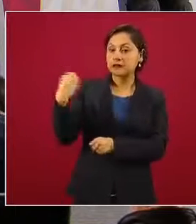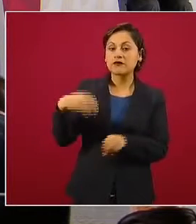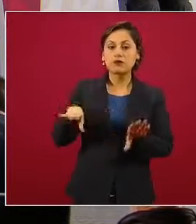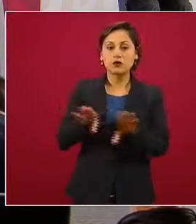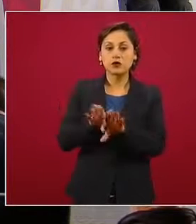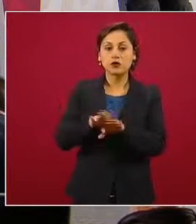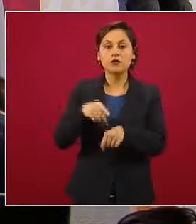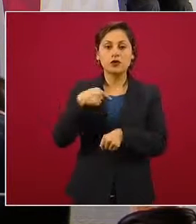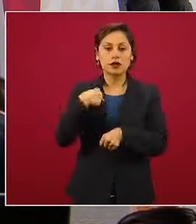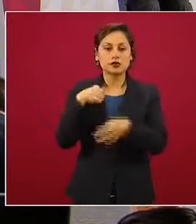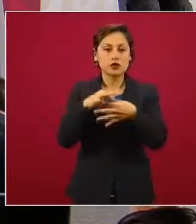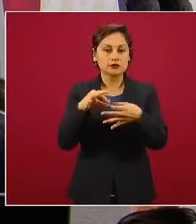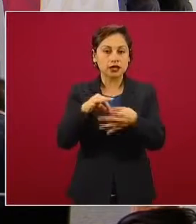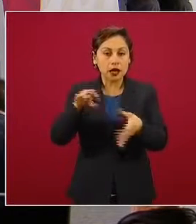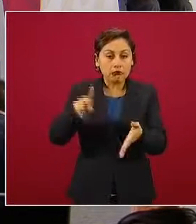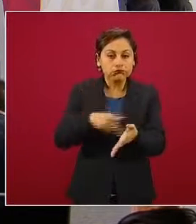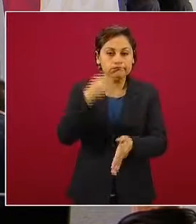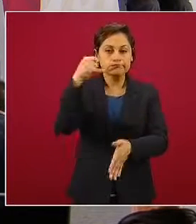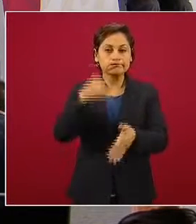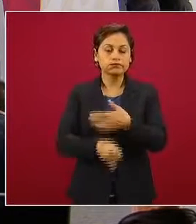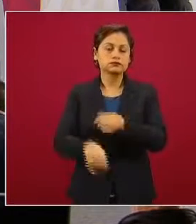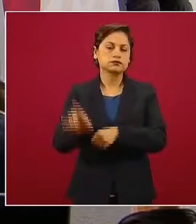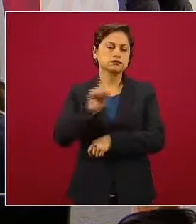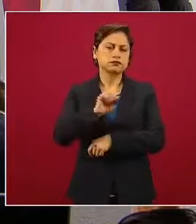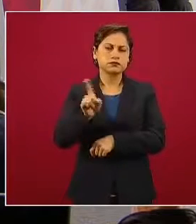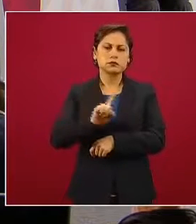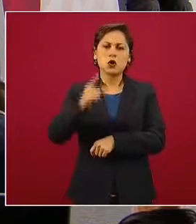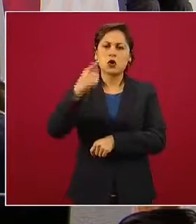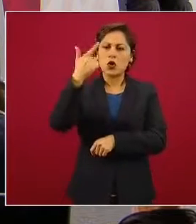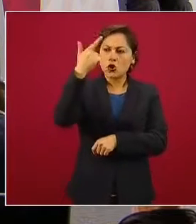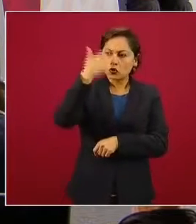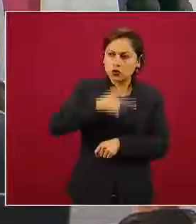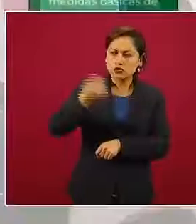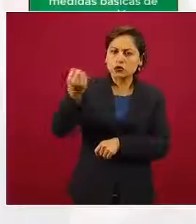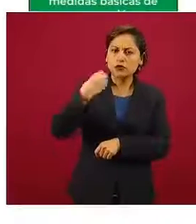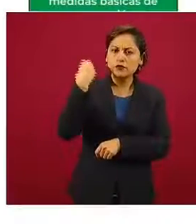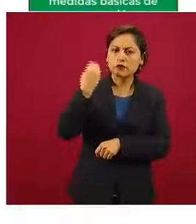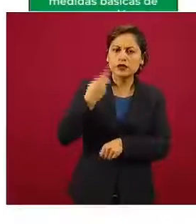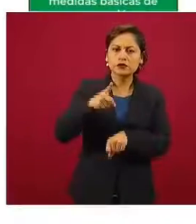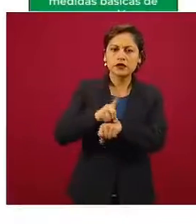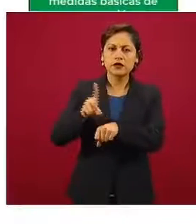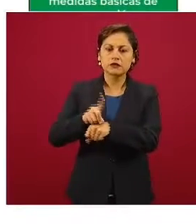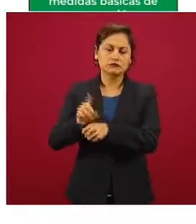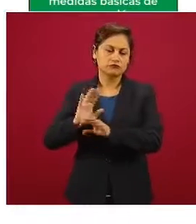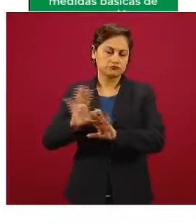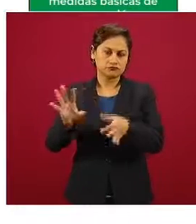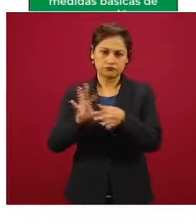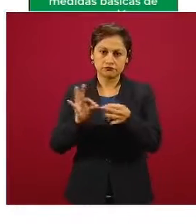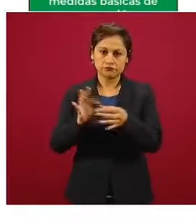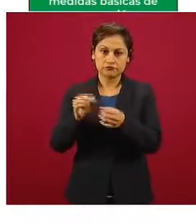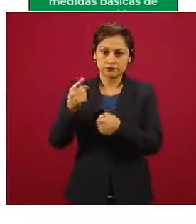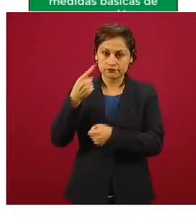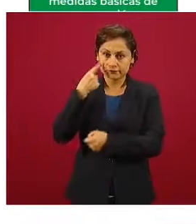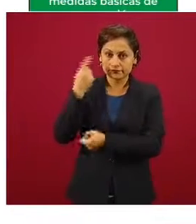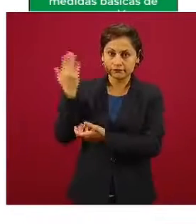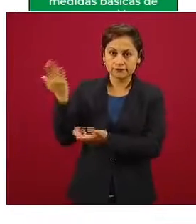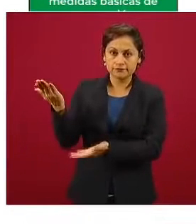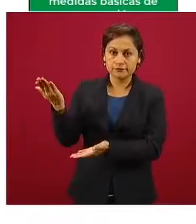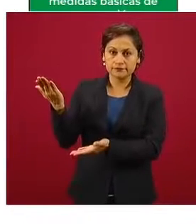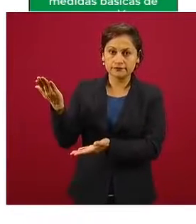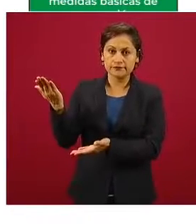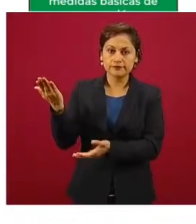detener en esto, ya lo presentamos en las conferencias técnicas de la noche, pero para indicar la gradualidad que tienen